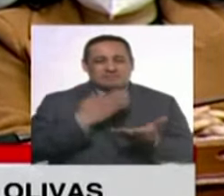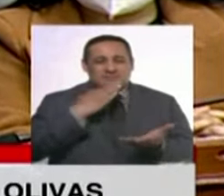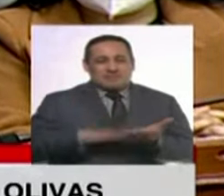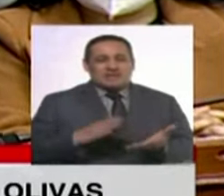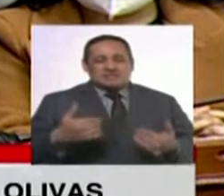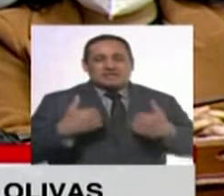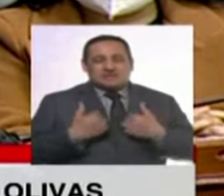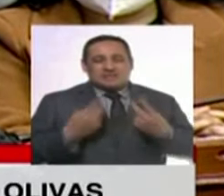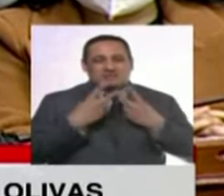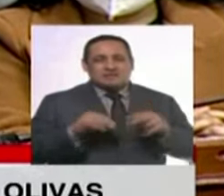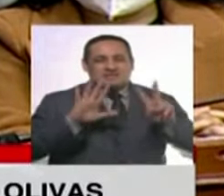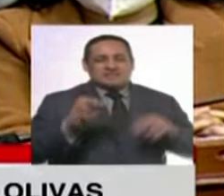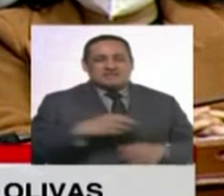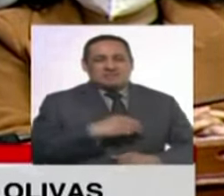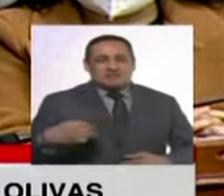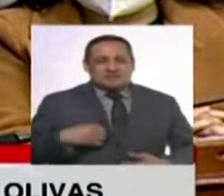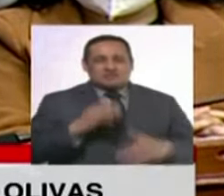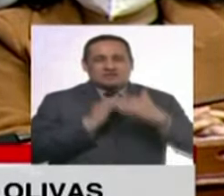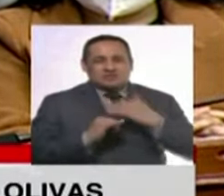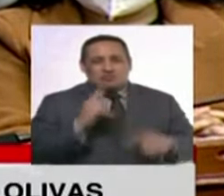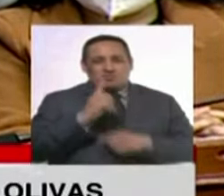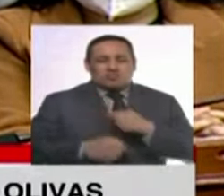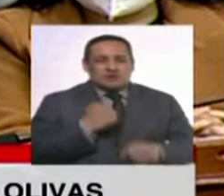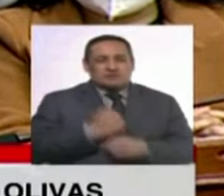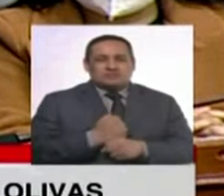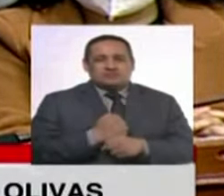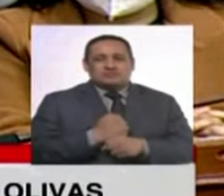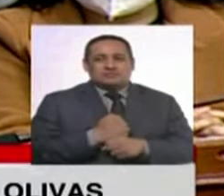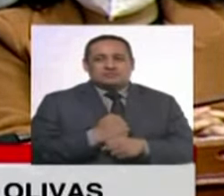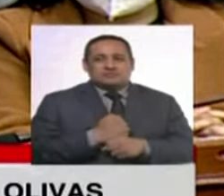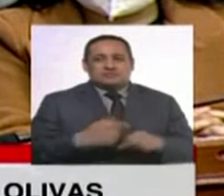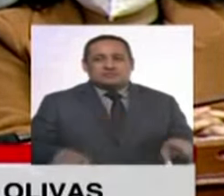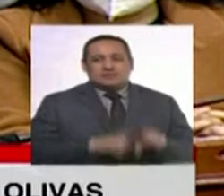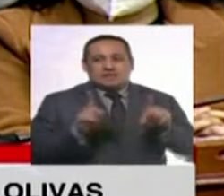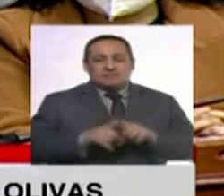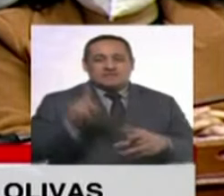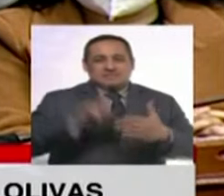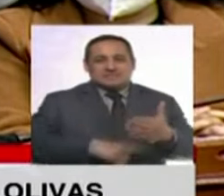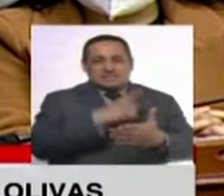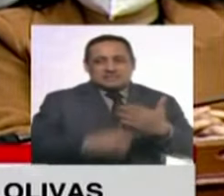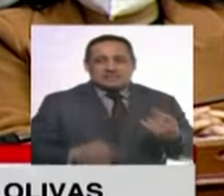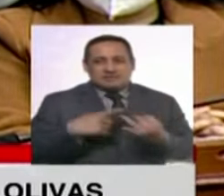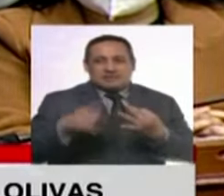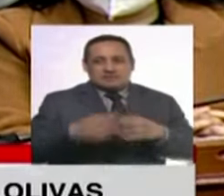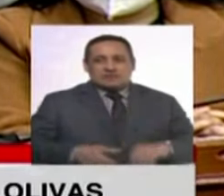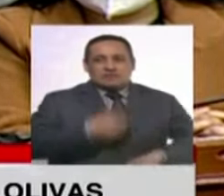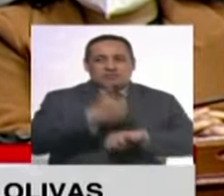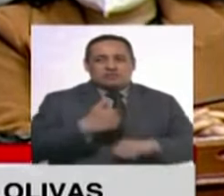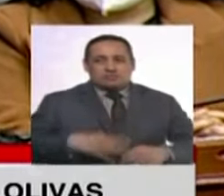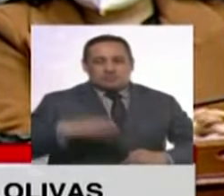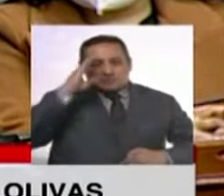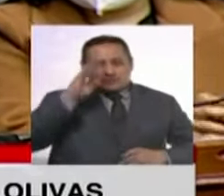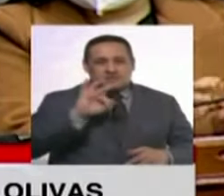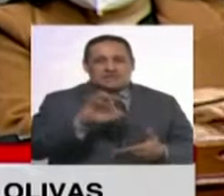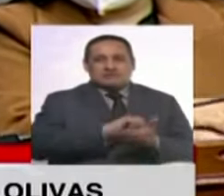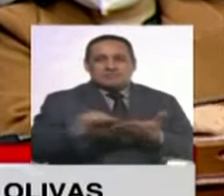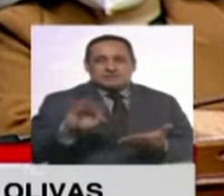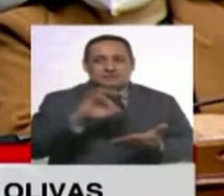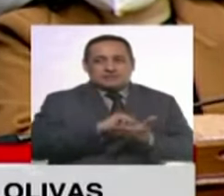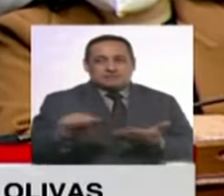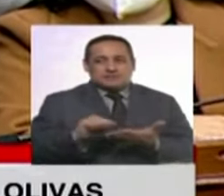tener 7 ministros del interior en un año César a los comandantes generales cada tres